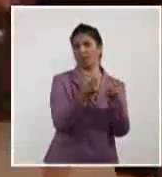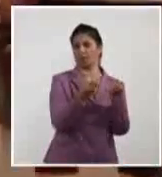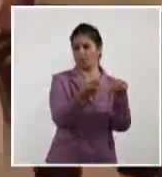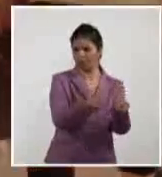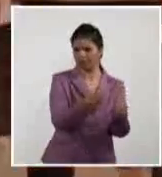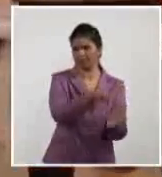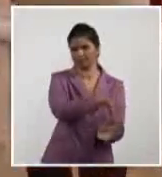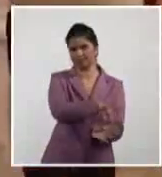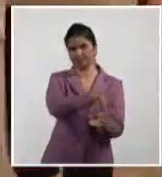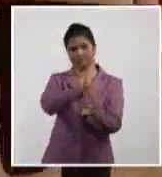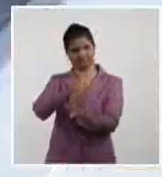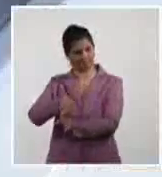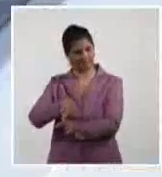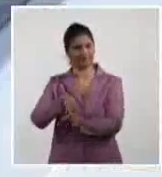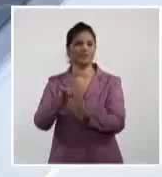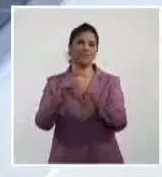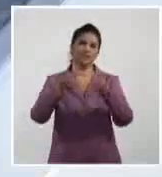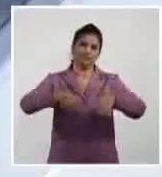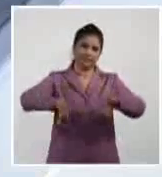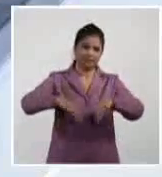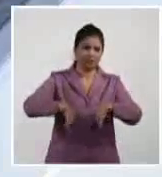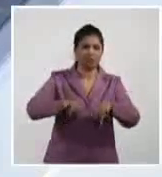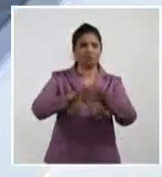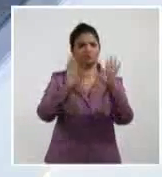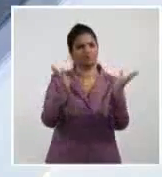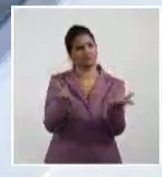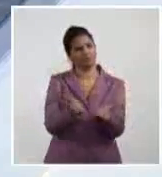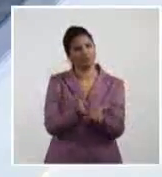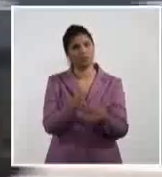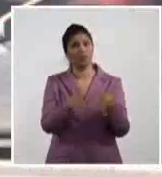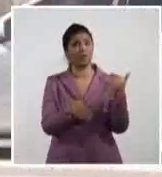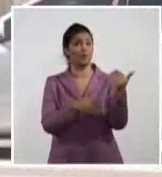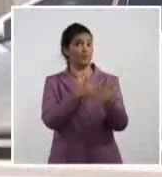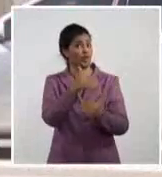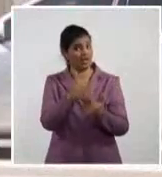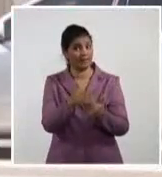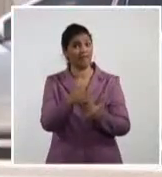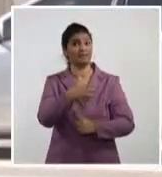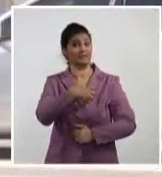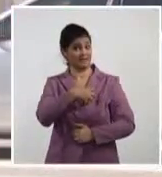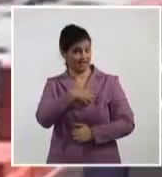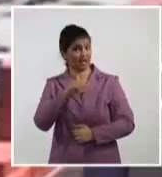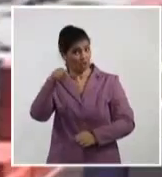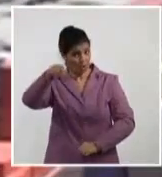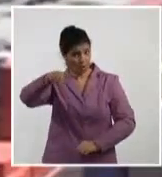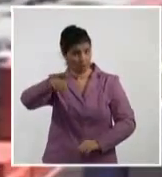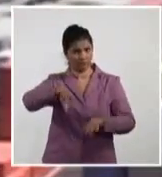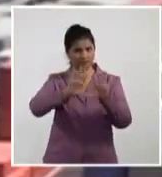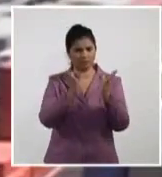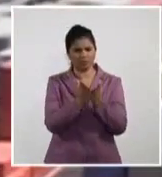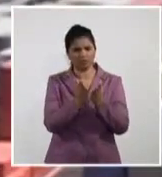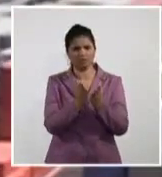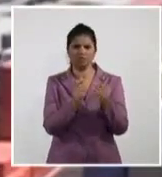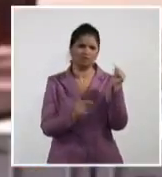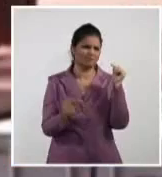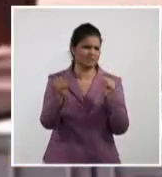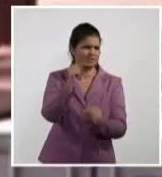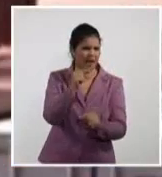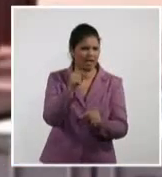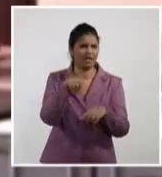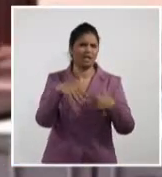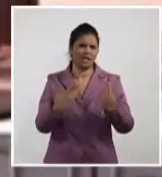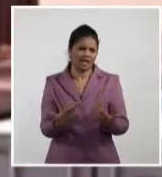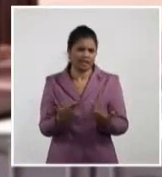el pensamiento crítico alternativo, el problema que sufre el mundo hoy radica en la ofensiva del